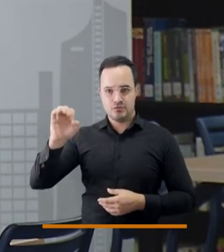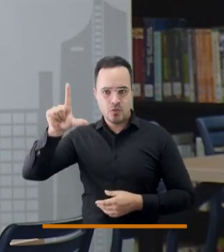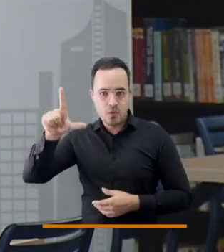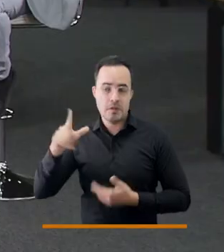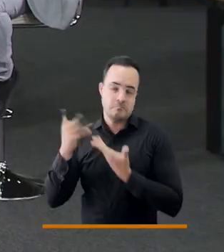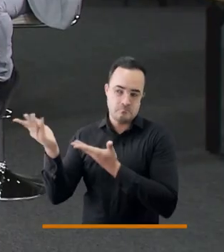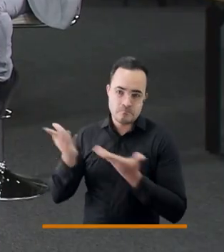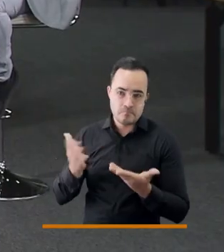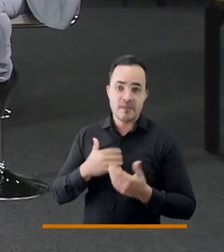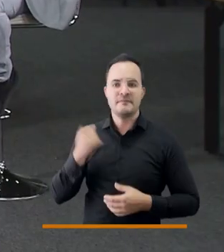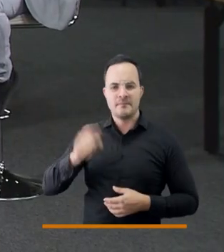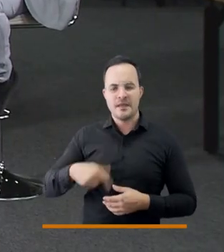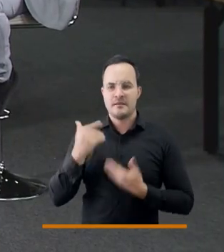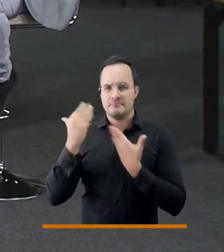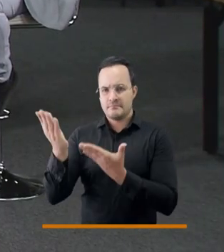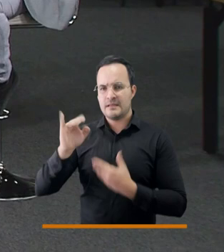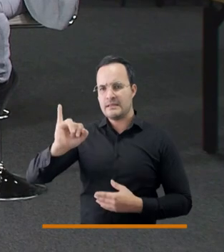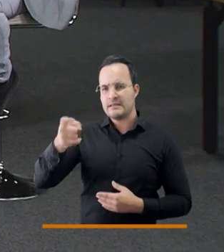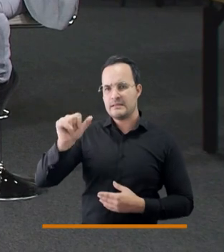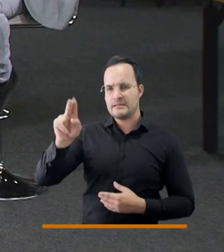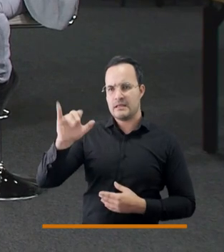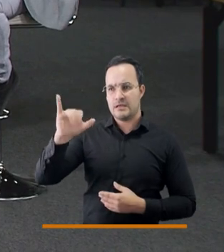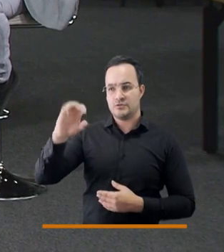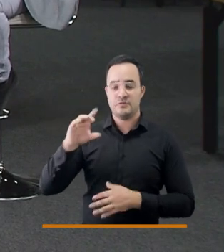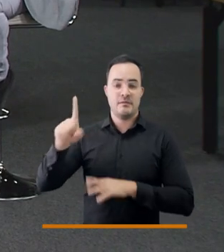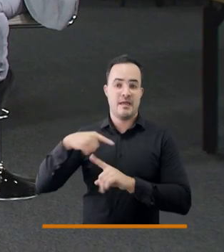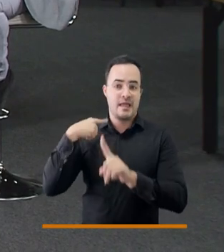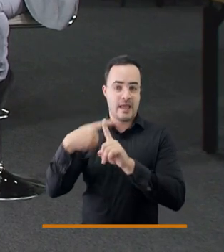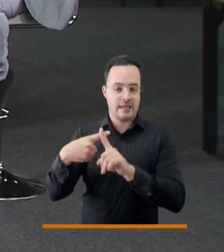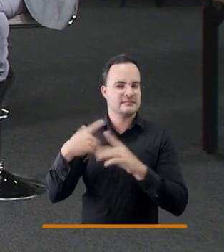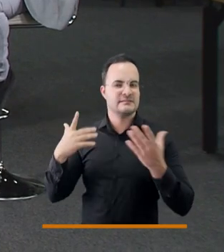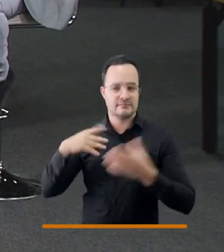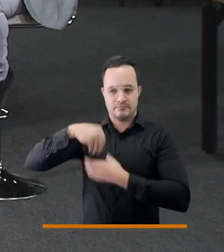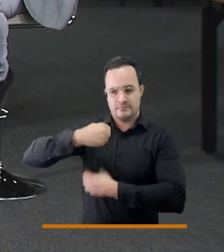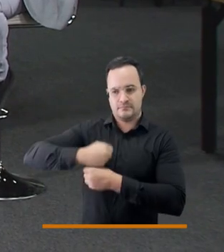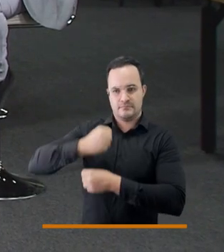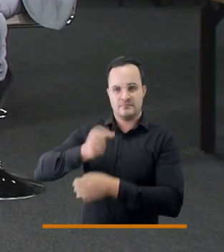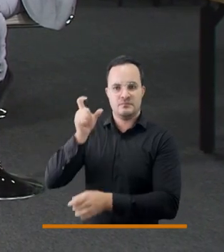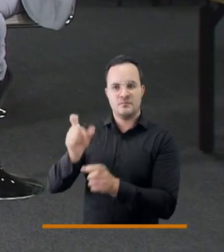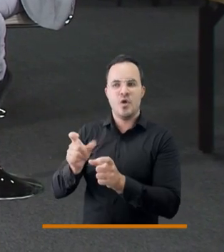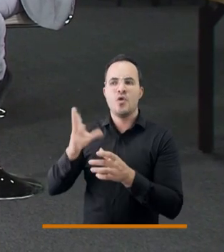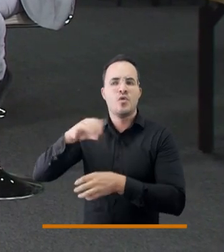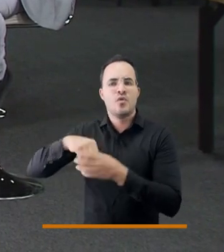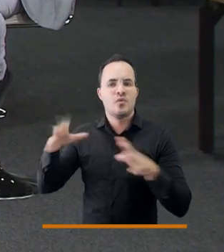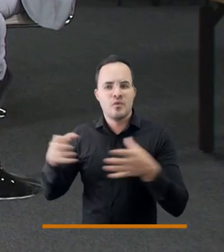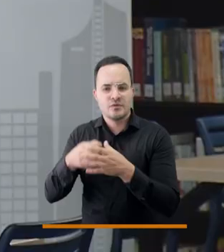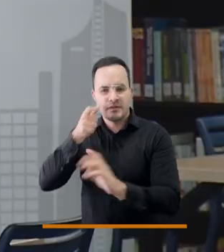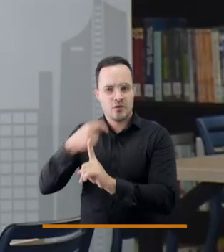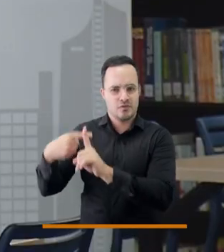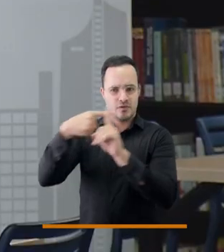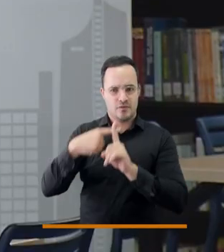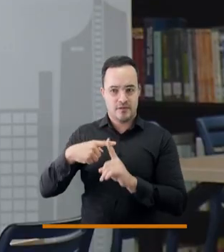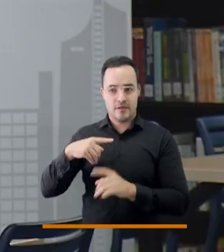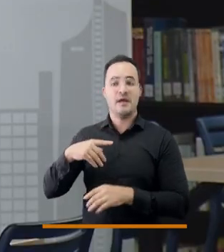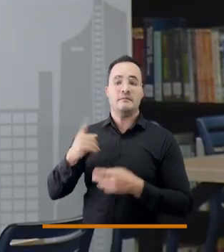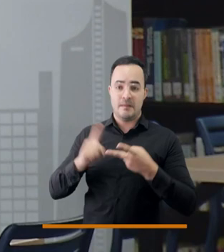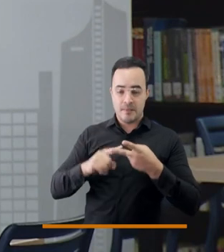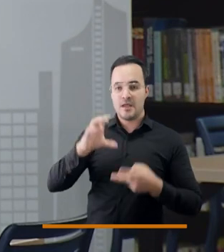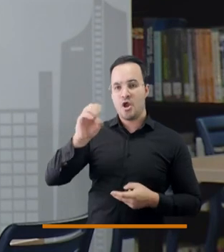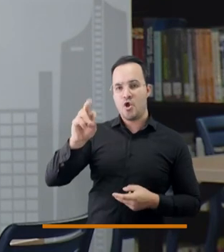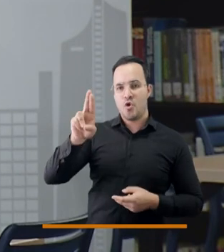al ingeniero Horacio Moreno Correa, exfuncionario de la Contraloría de Medellín y Corantioquia por más de 30